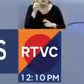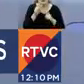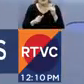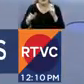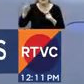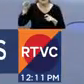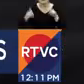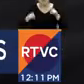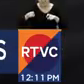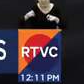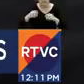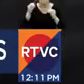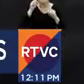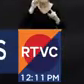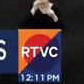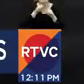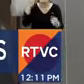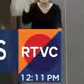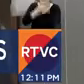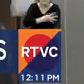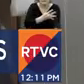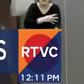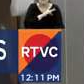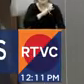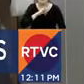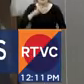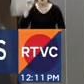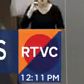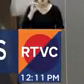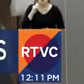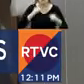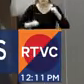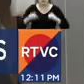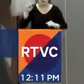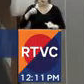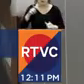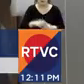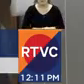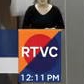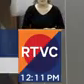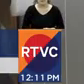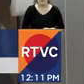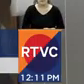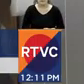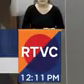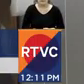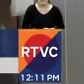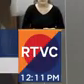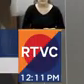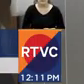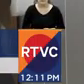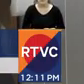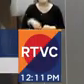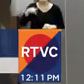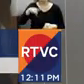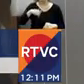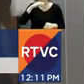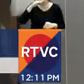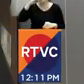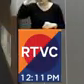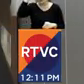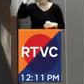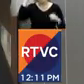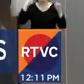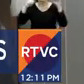para terminar sus tratamientos o cirugías. Hoy en los hospitales de Medellín y de muchas partes se ve una